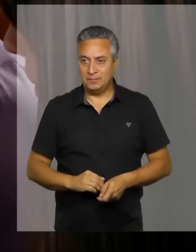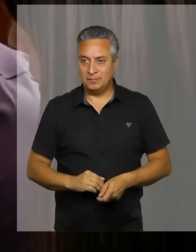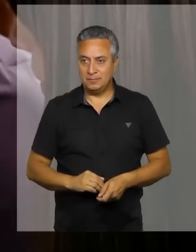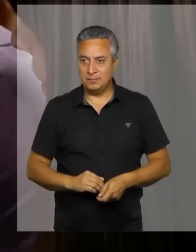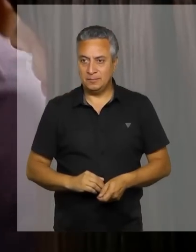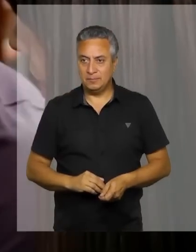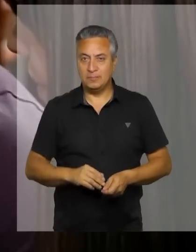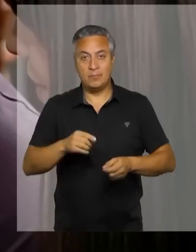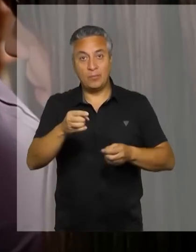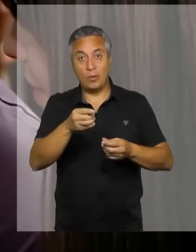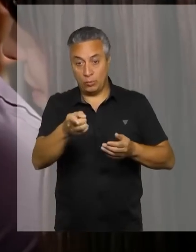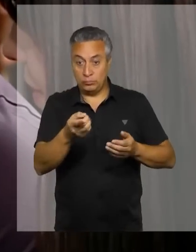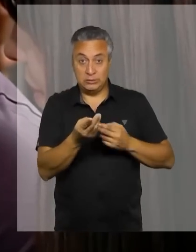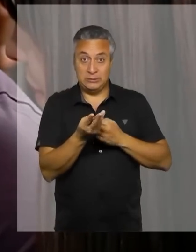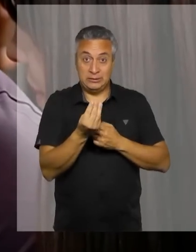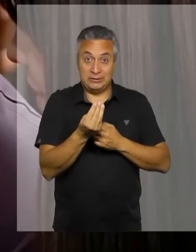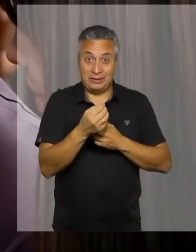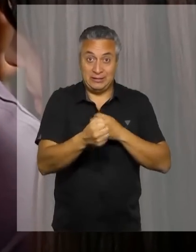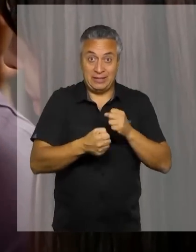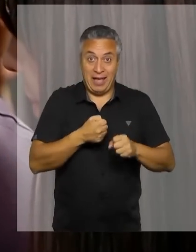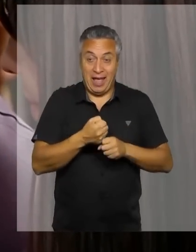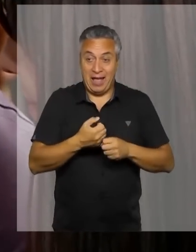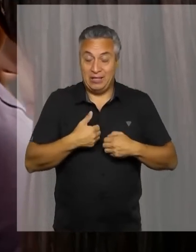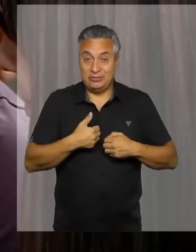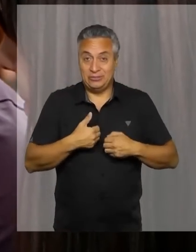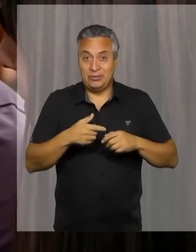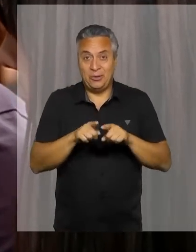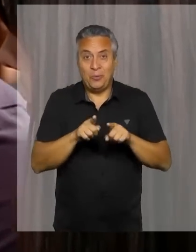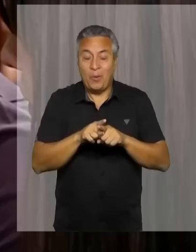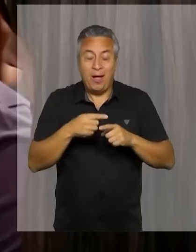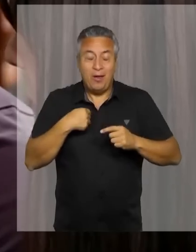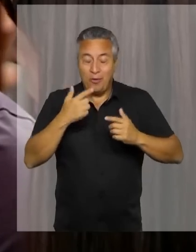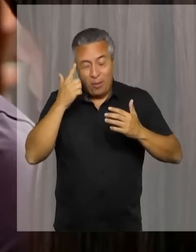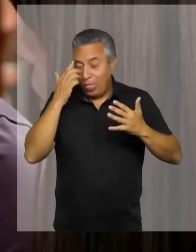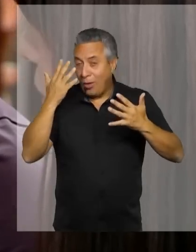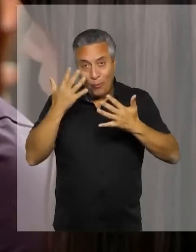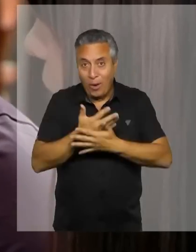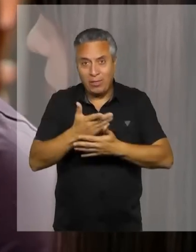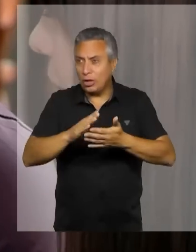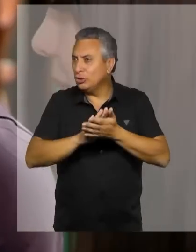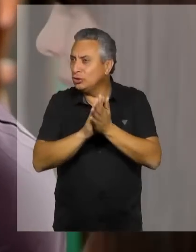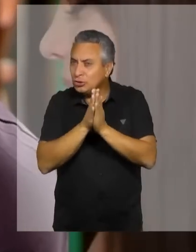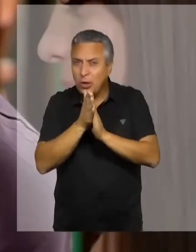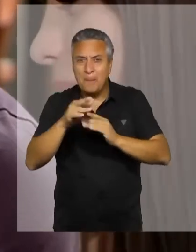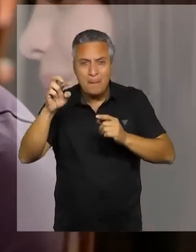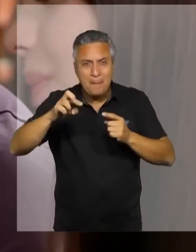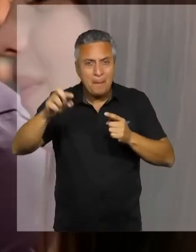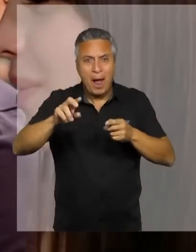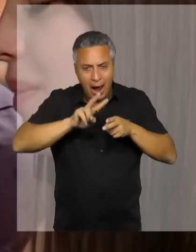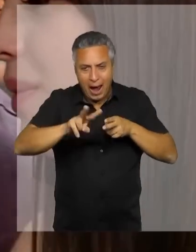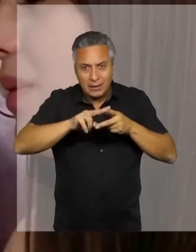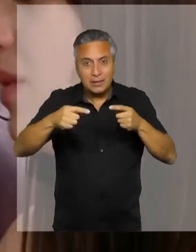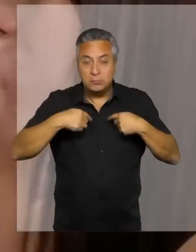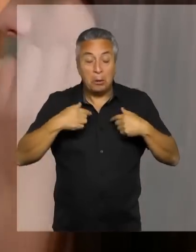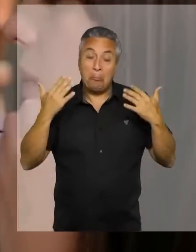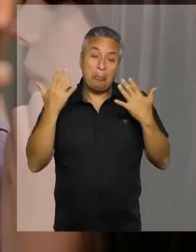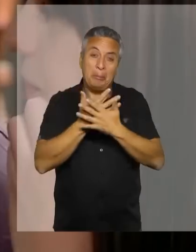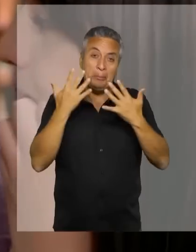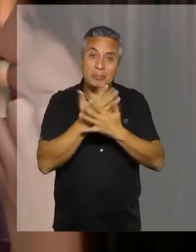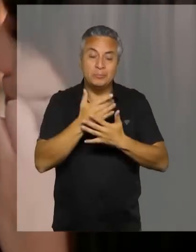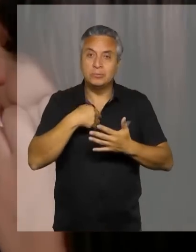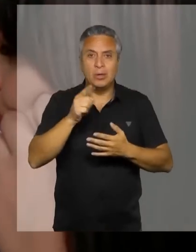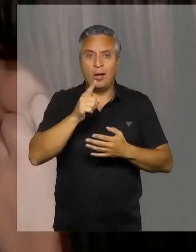Cuando uno tiene 13 años, en verdad, no se da cuenta de todo lo que hacen los papás por uno, ¿cachai? Como que uno no lo alcanza a